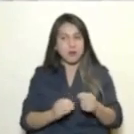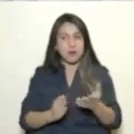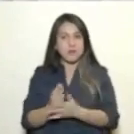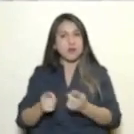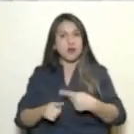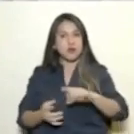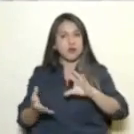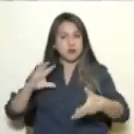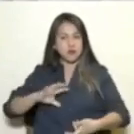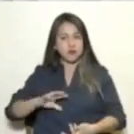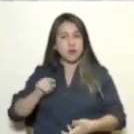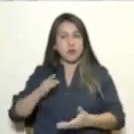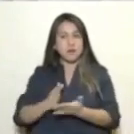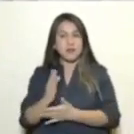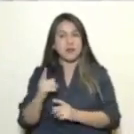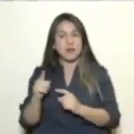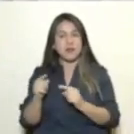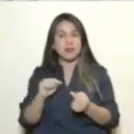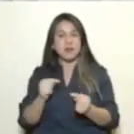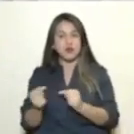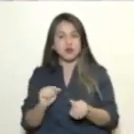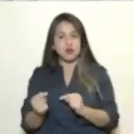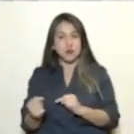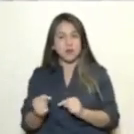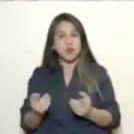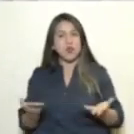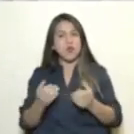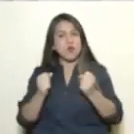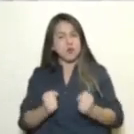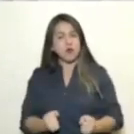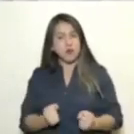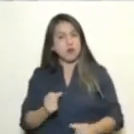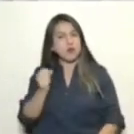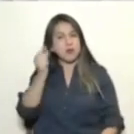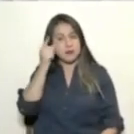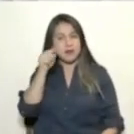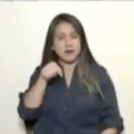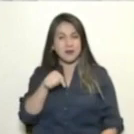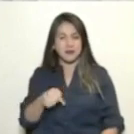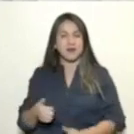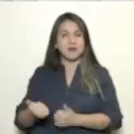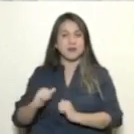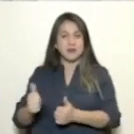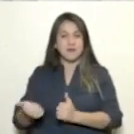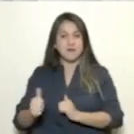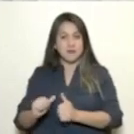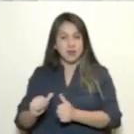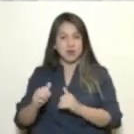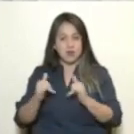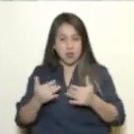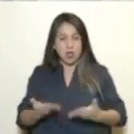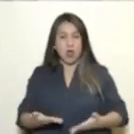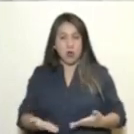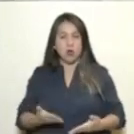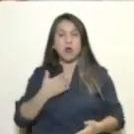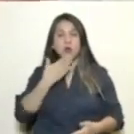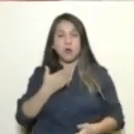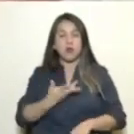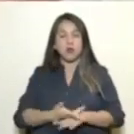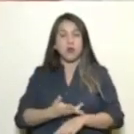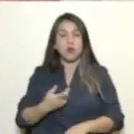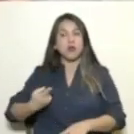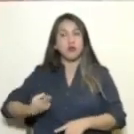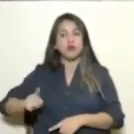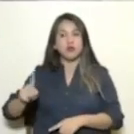pregunta es, primera cosa, ¿cómo somos capaces de entender este desafío ahora cuando está ese